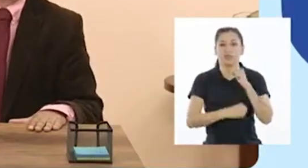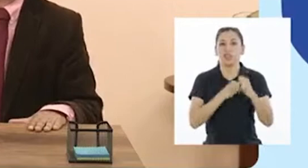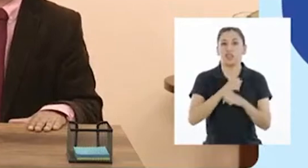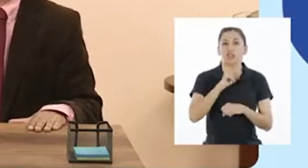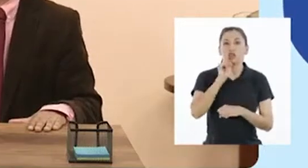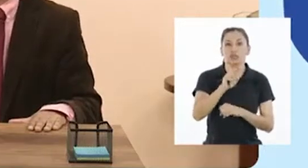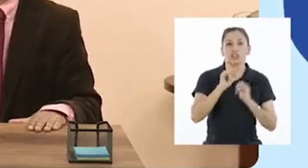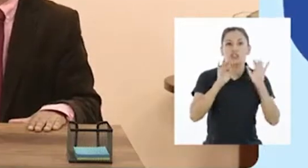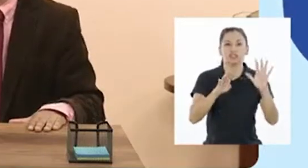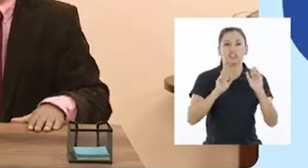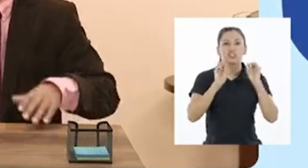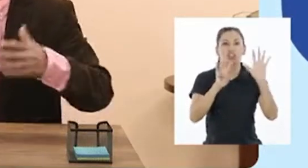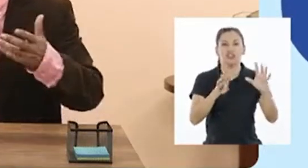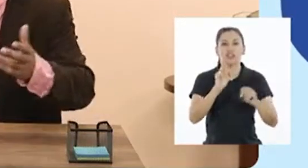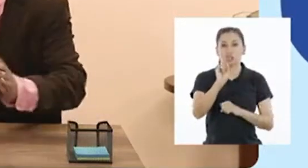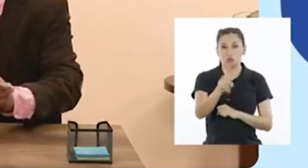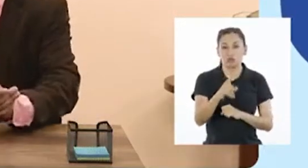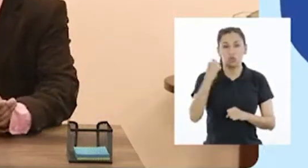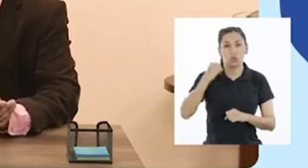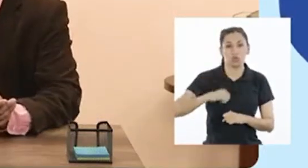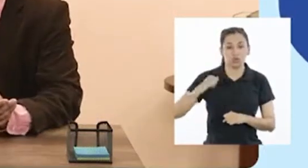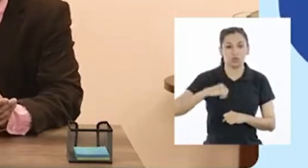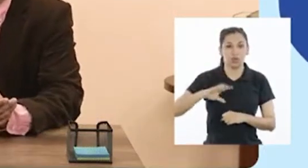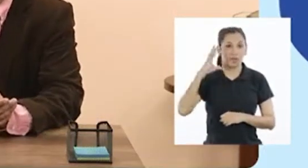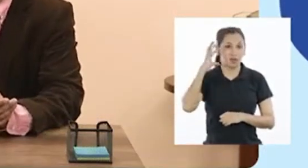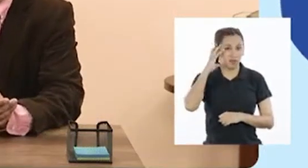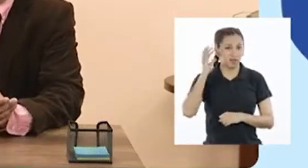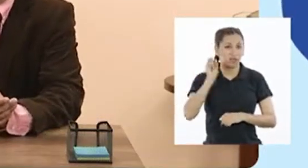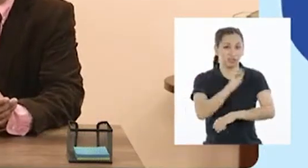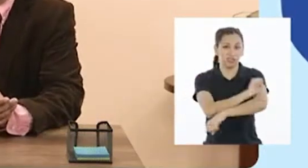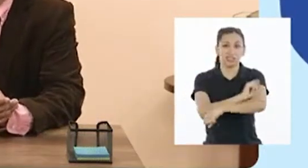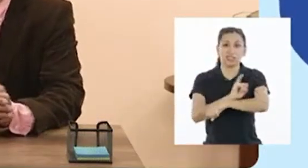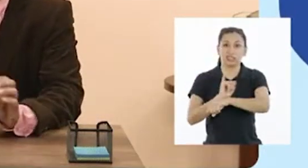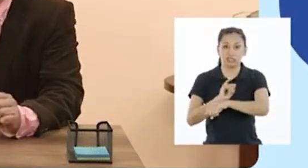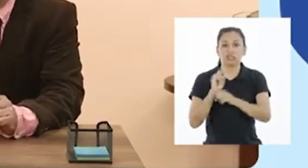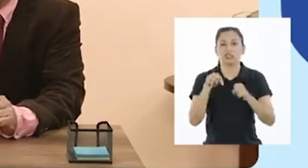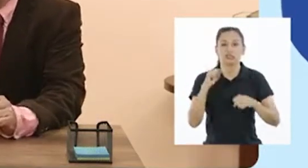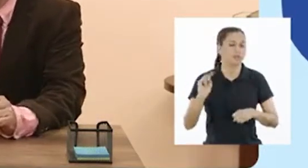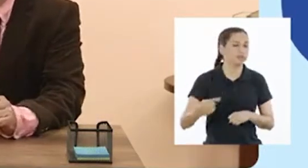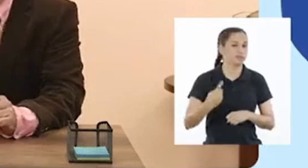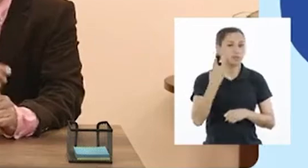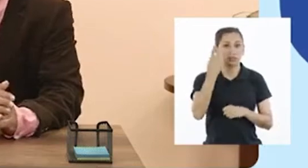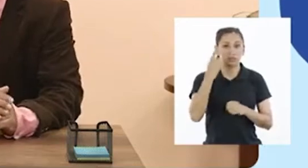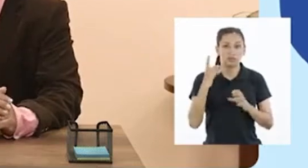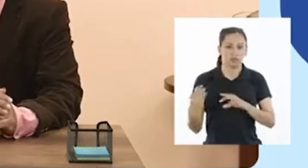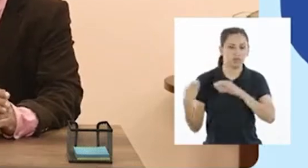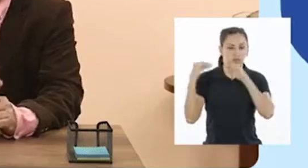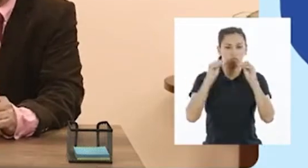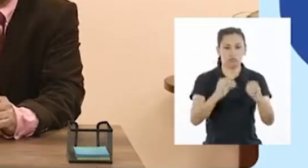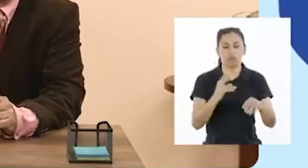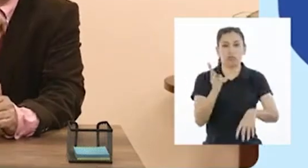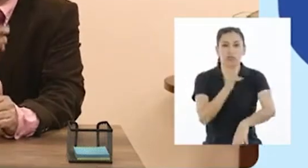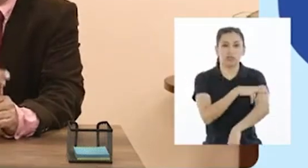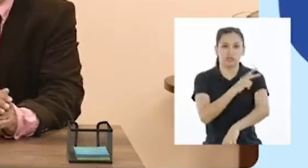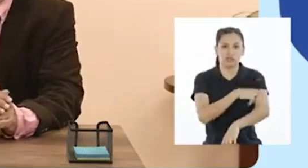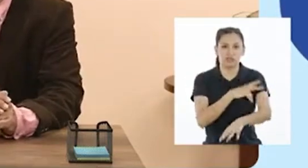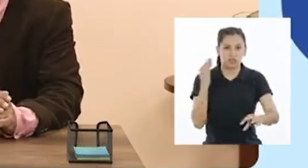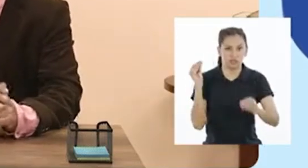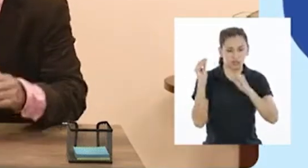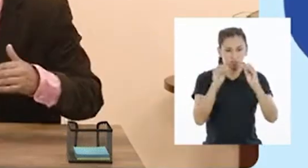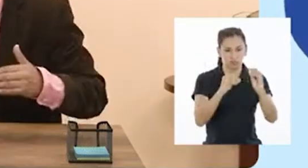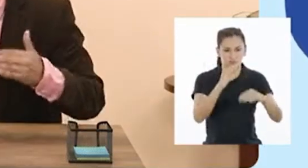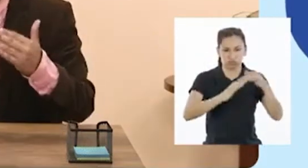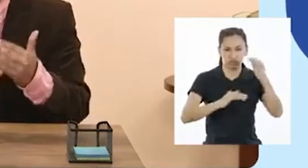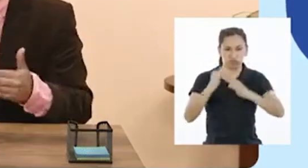año 1991, las municipalidades de Miraflores y San Isidro fueron las primeras en implementar el sistema de